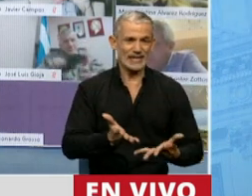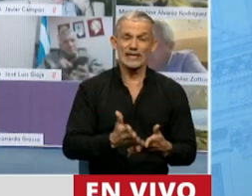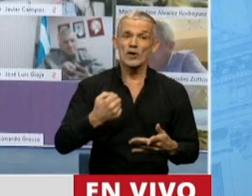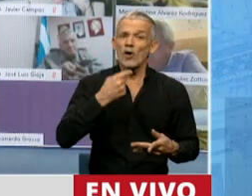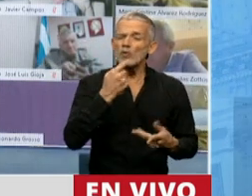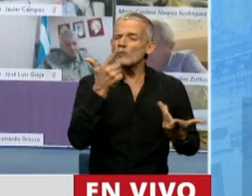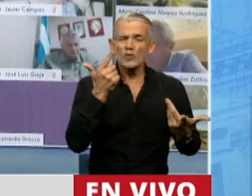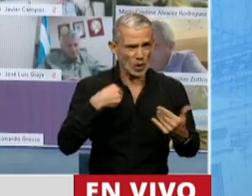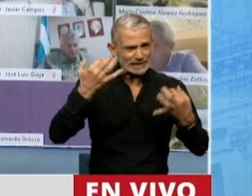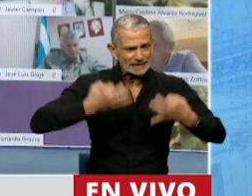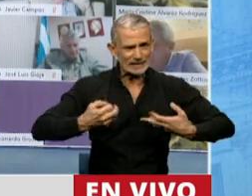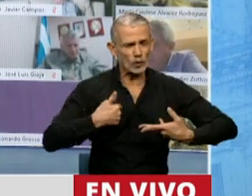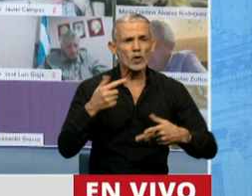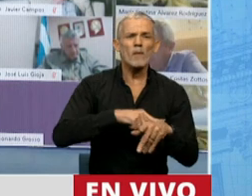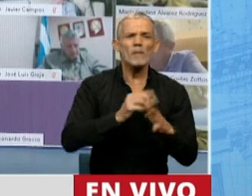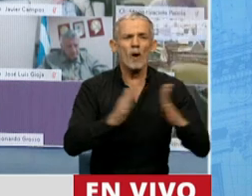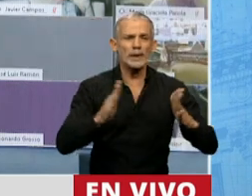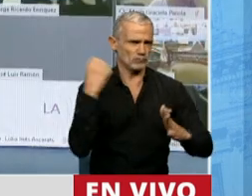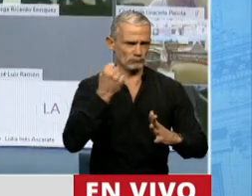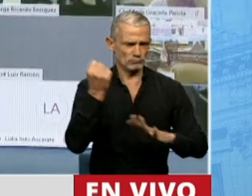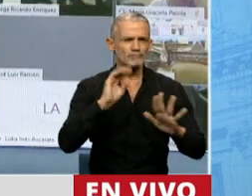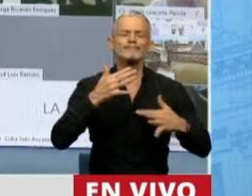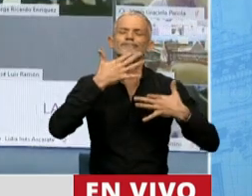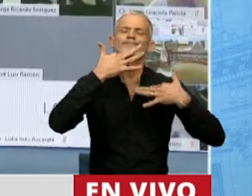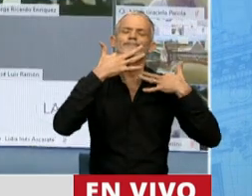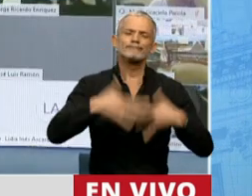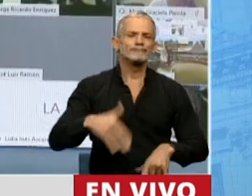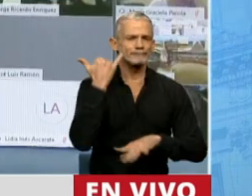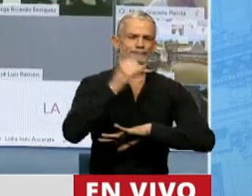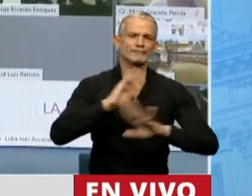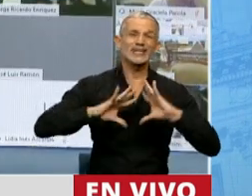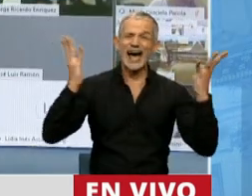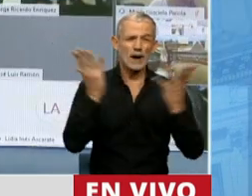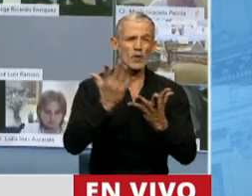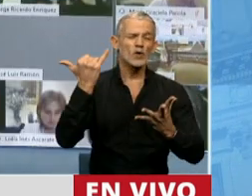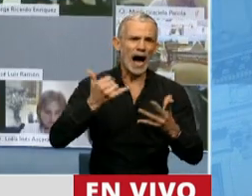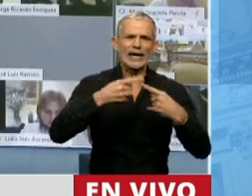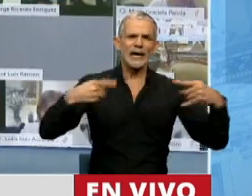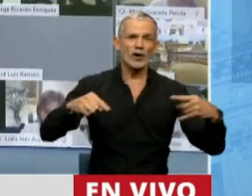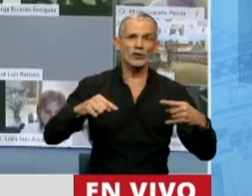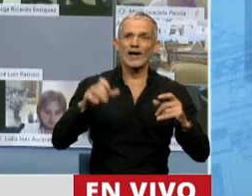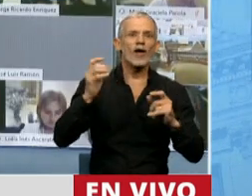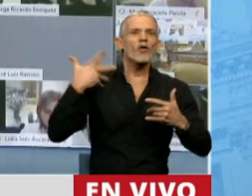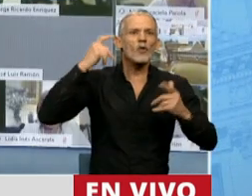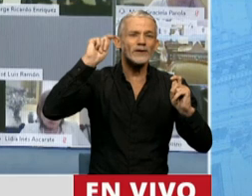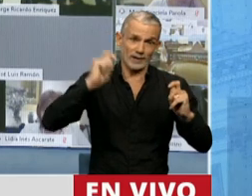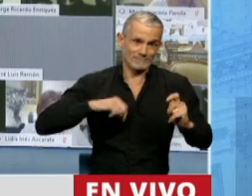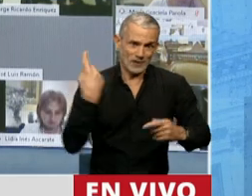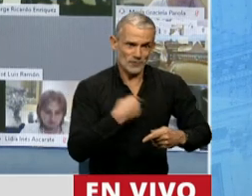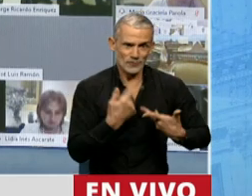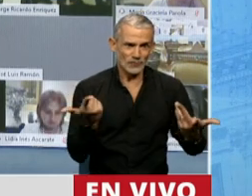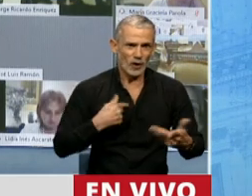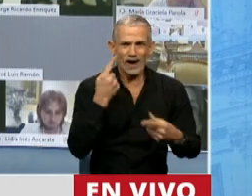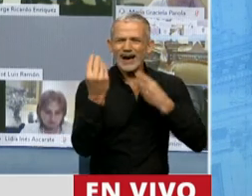tengo dudas que estamos en un momento crucial hemos entendido que en el mundo hay bienes globales hemos entendido que